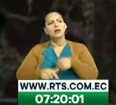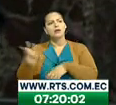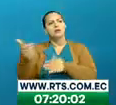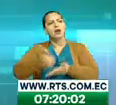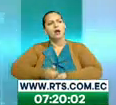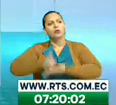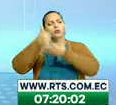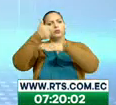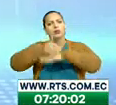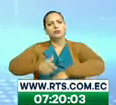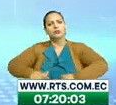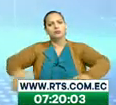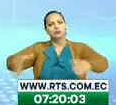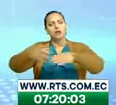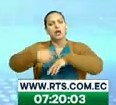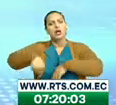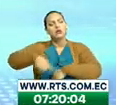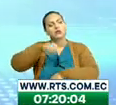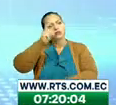justo.